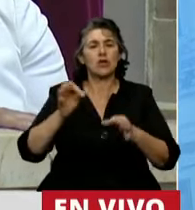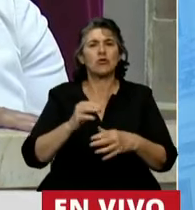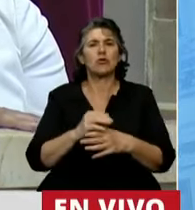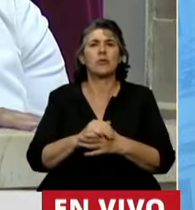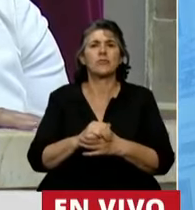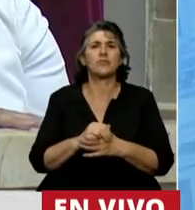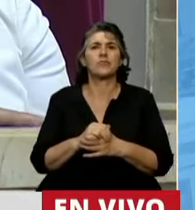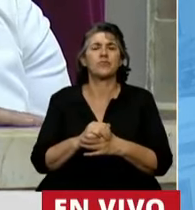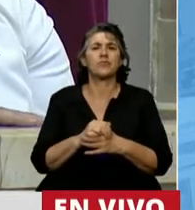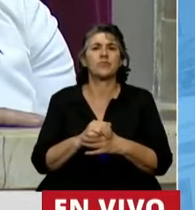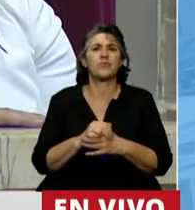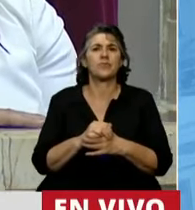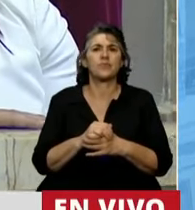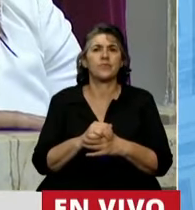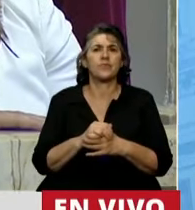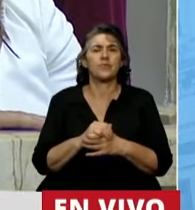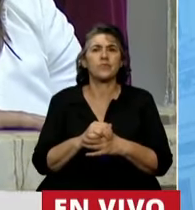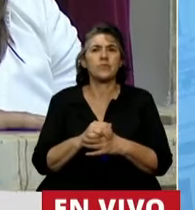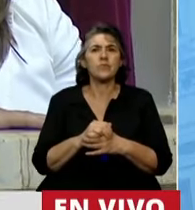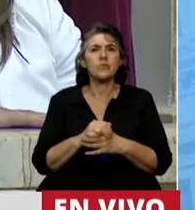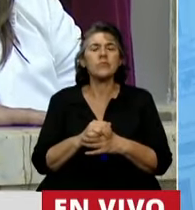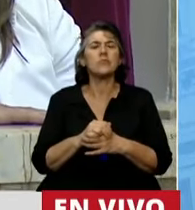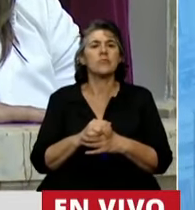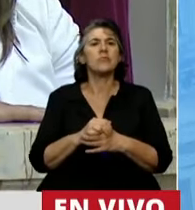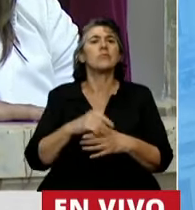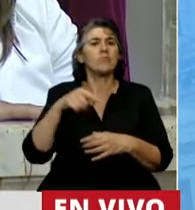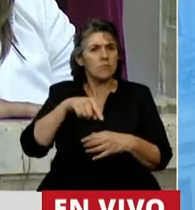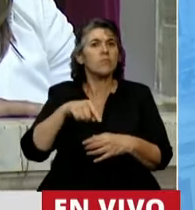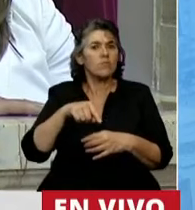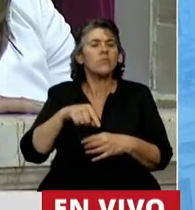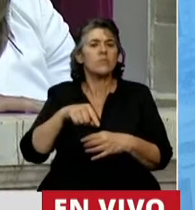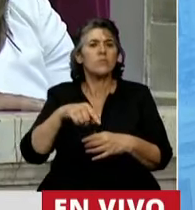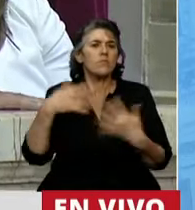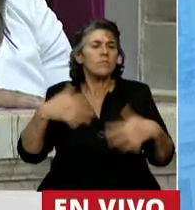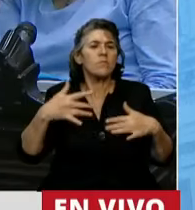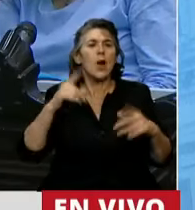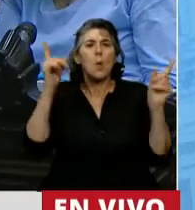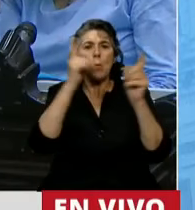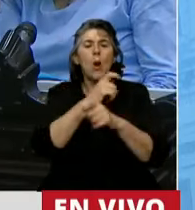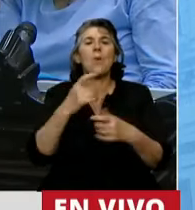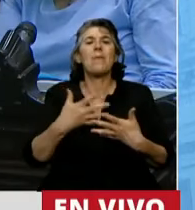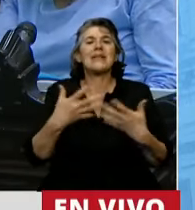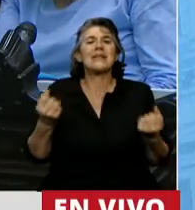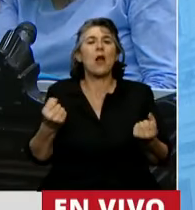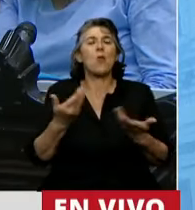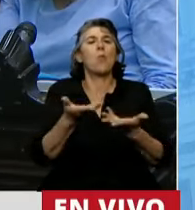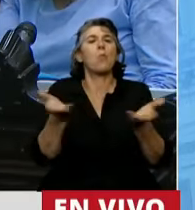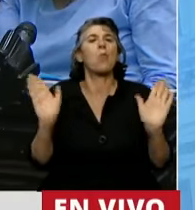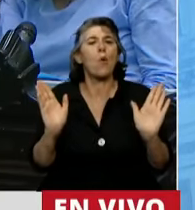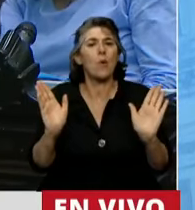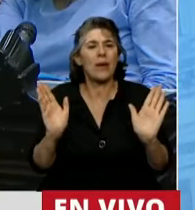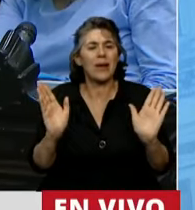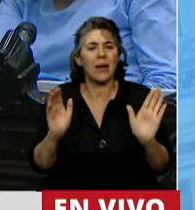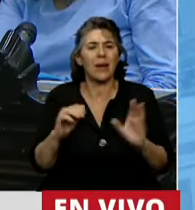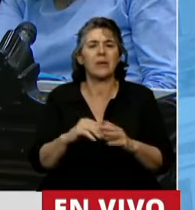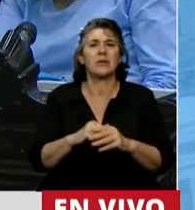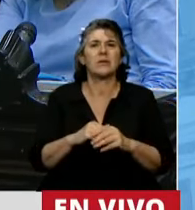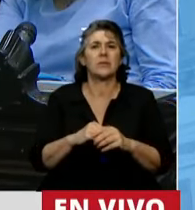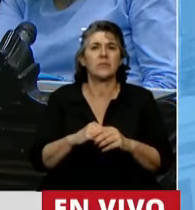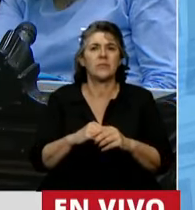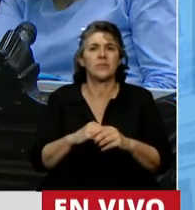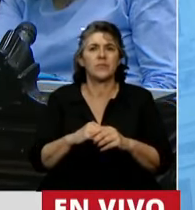Un problema de salud pública que claramente tiene que ver con un modelo de salud que